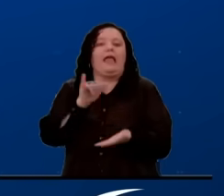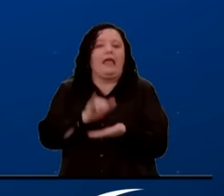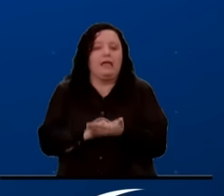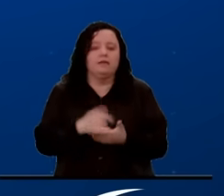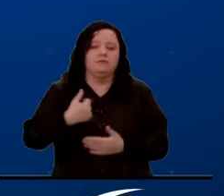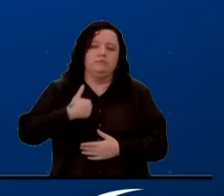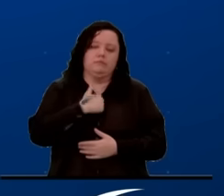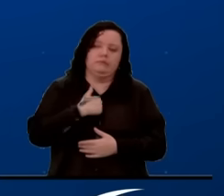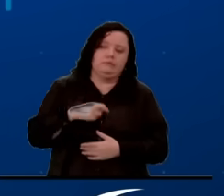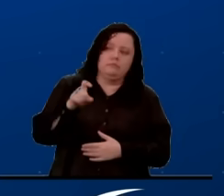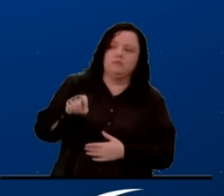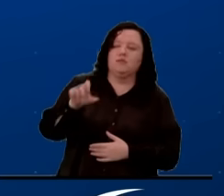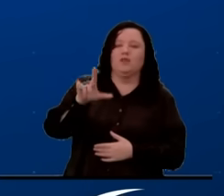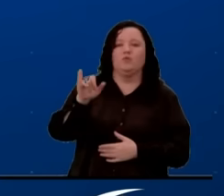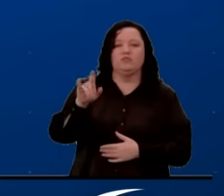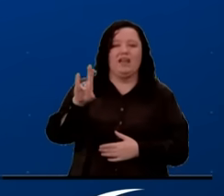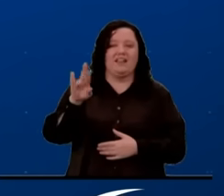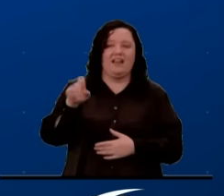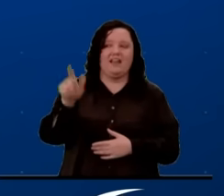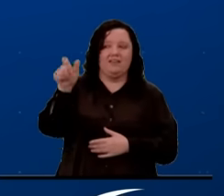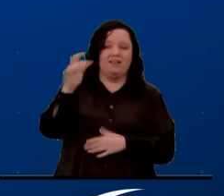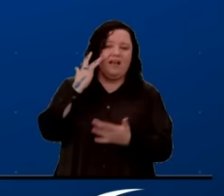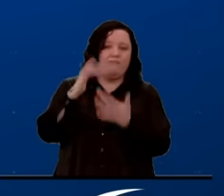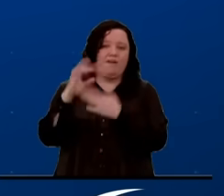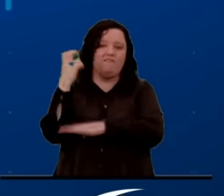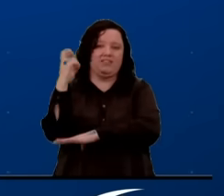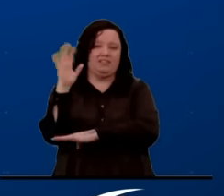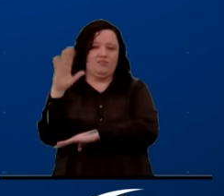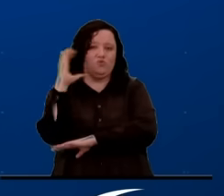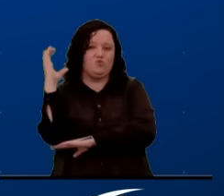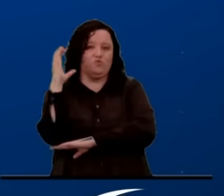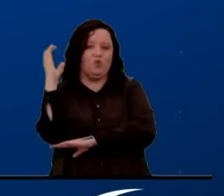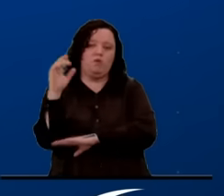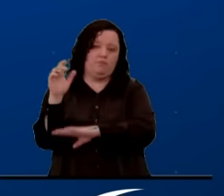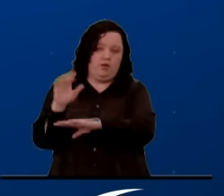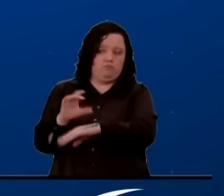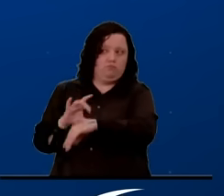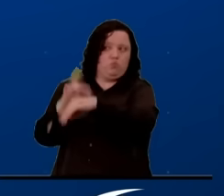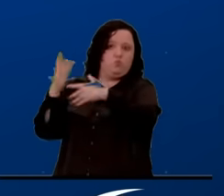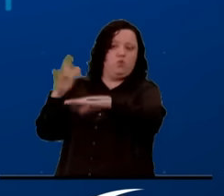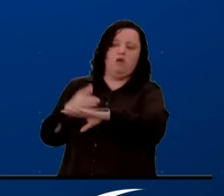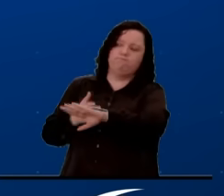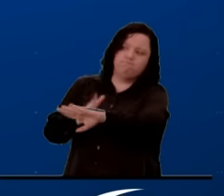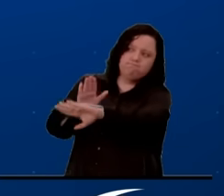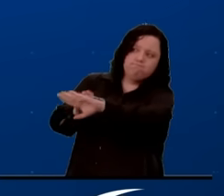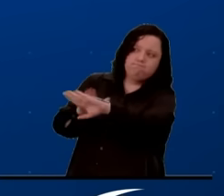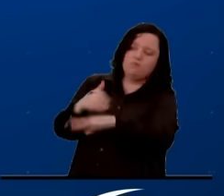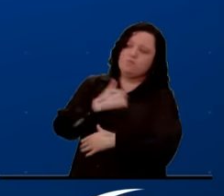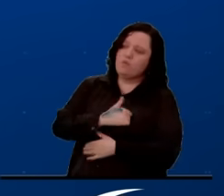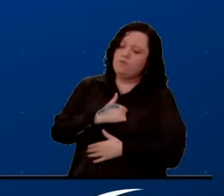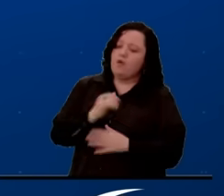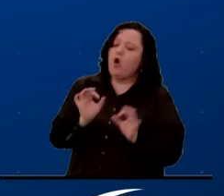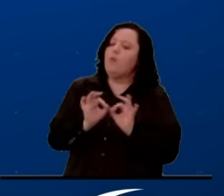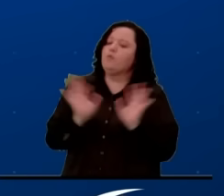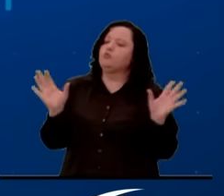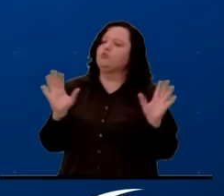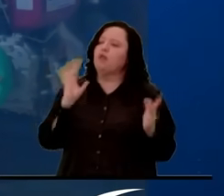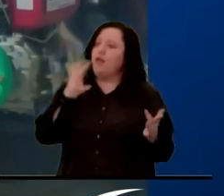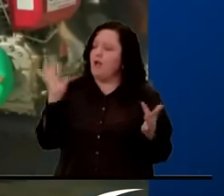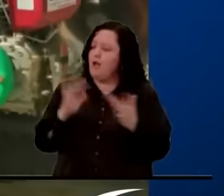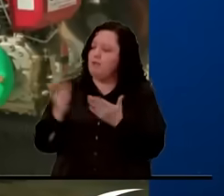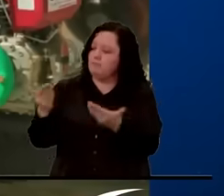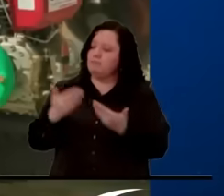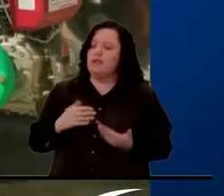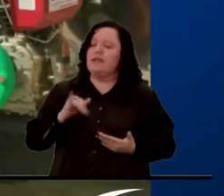la doctora Luz Adriana Ramírez, fiscal general de la Nación, que me conceda un principio de oportunidad con inmunidad total y